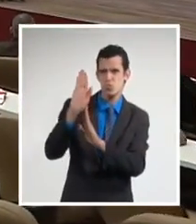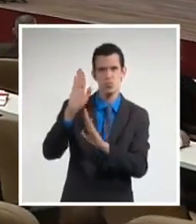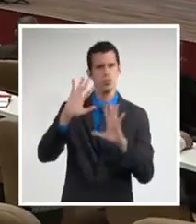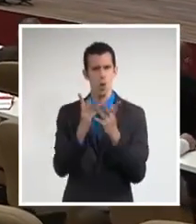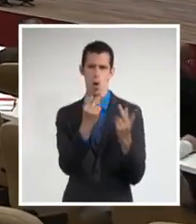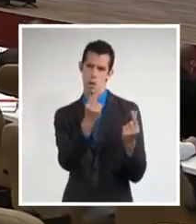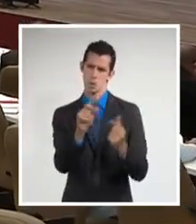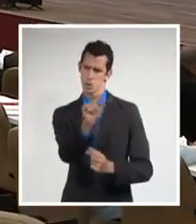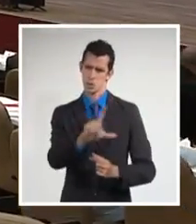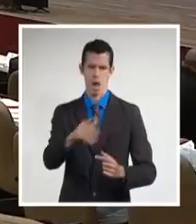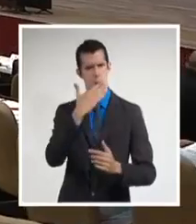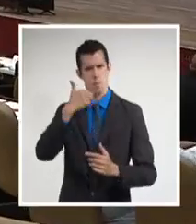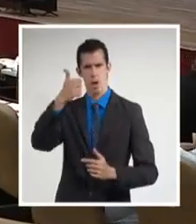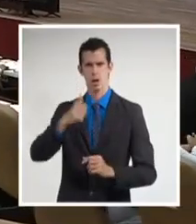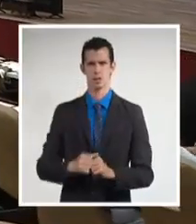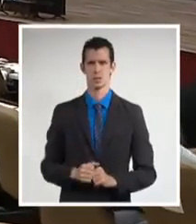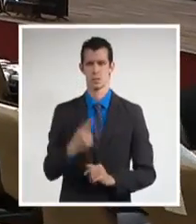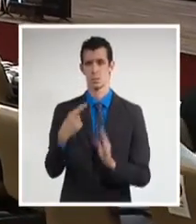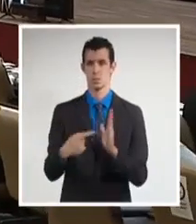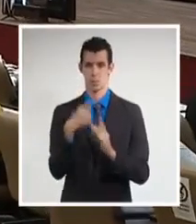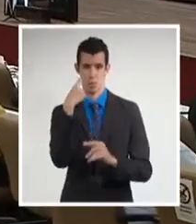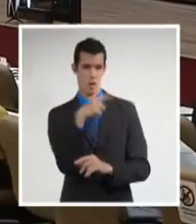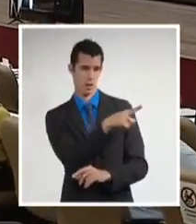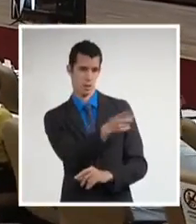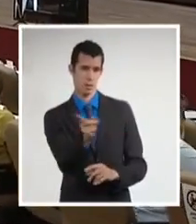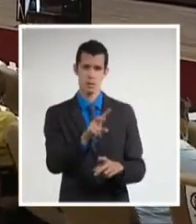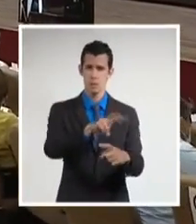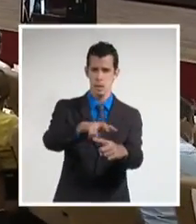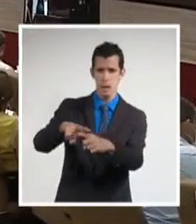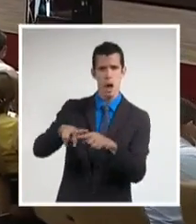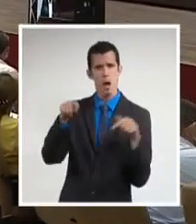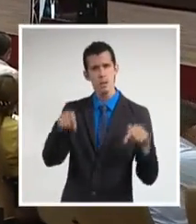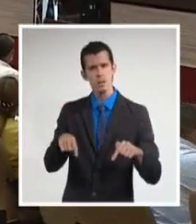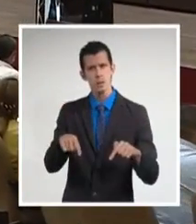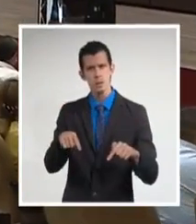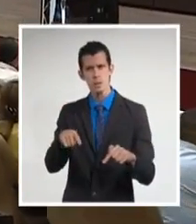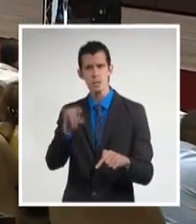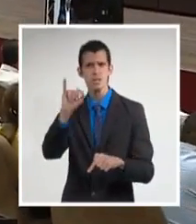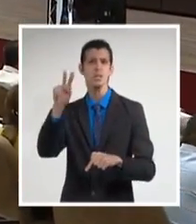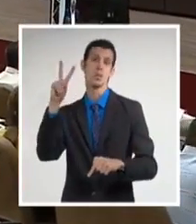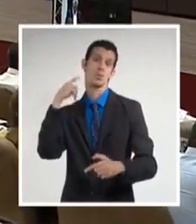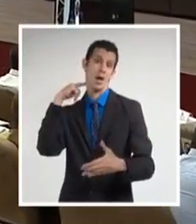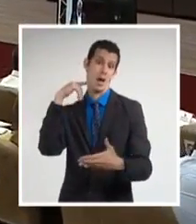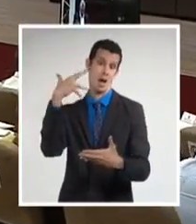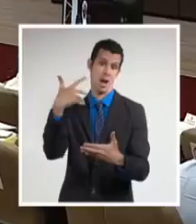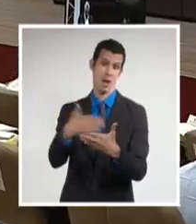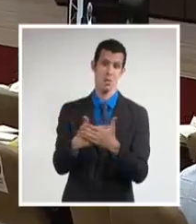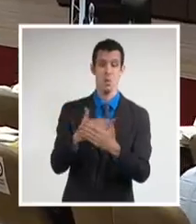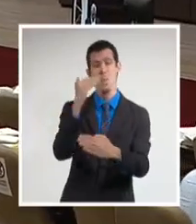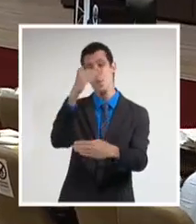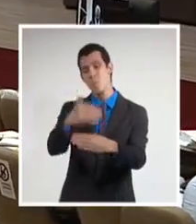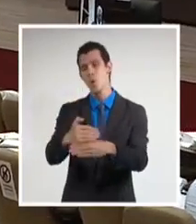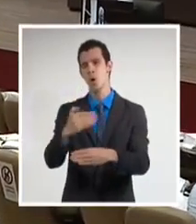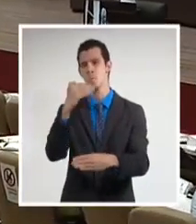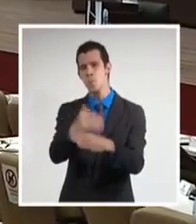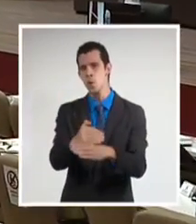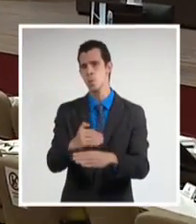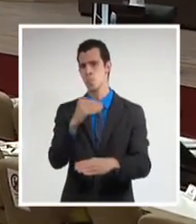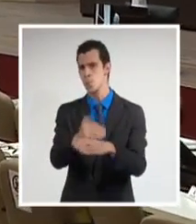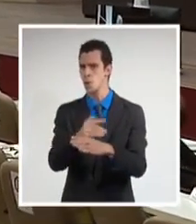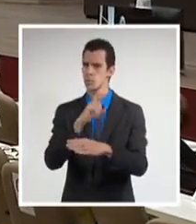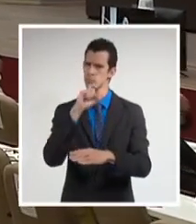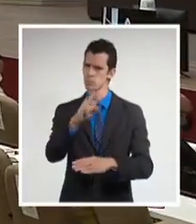candados de 62 años de bloqueo en la puerta de casi todas las oportunidades, dice mucho sobre lo que podríamos conquistar sin